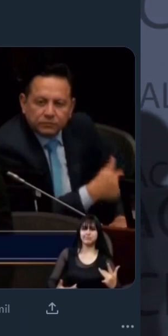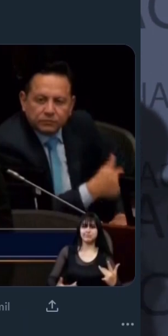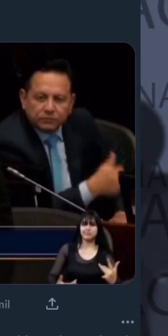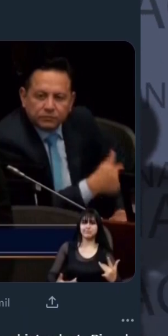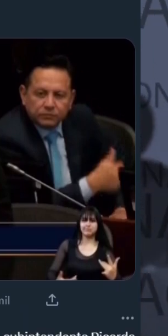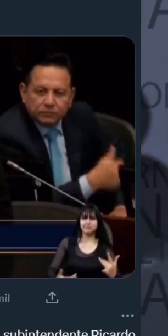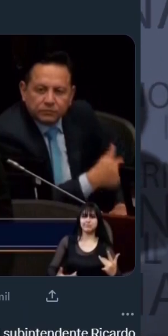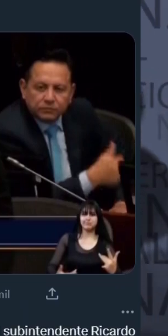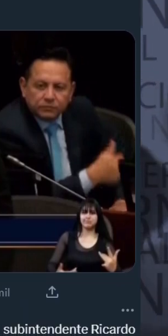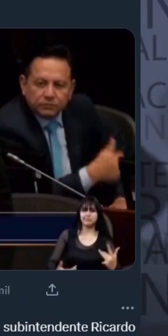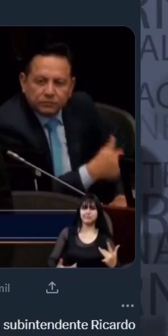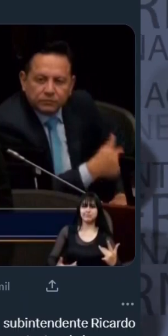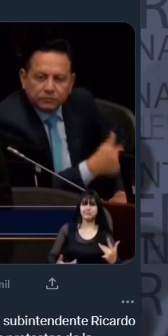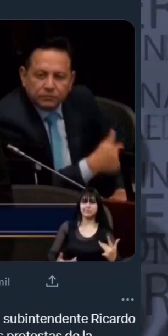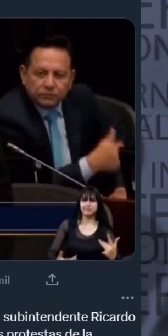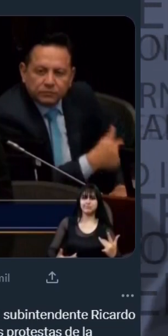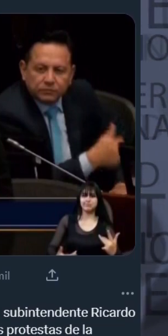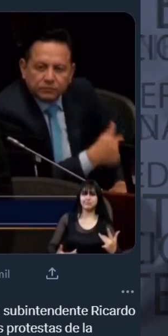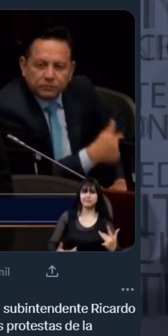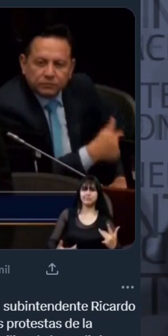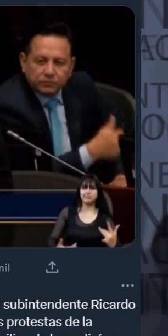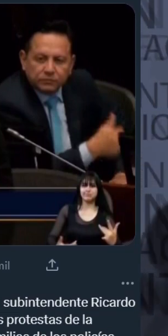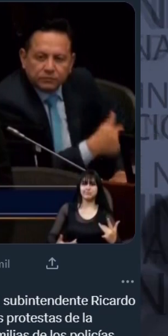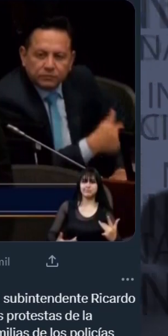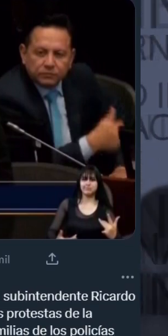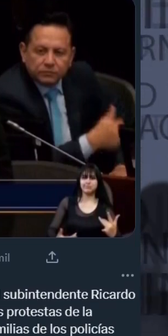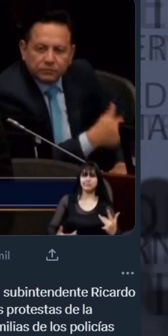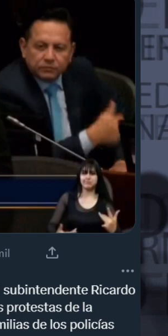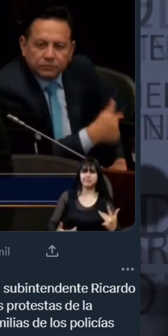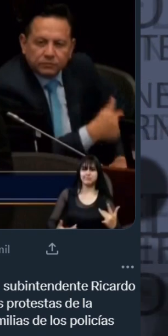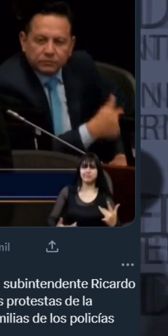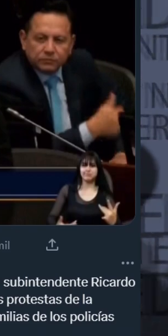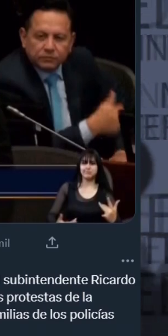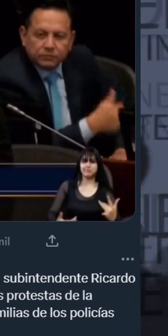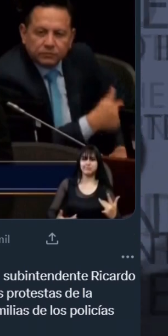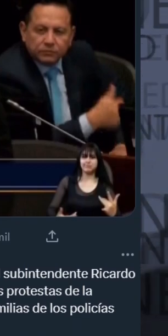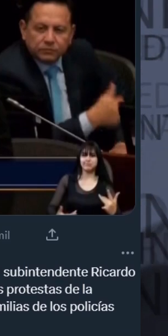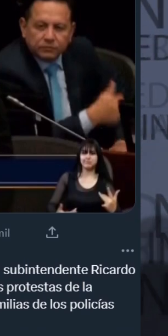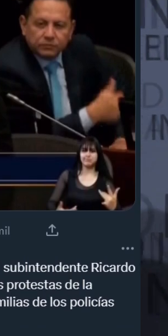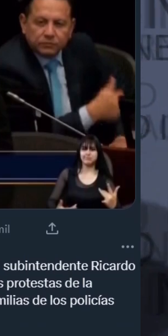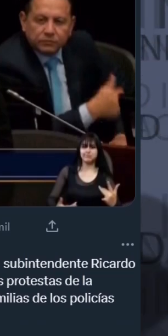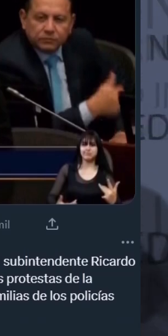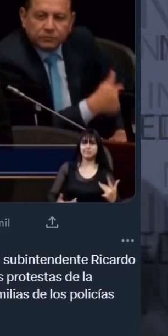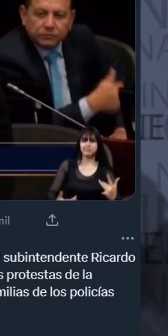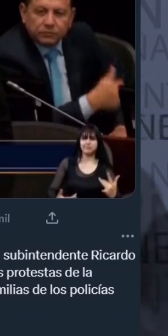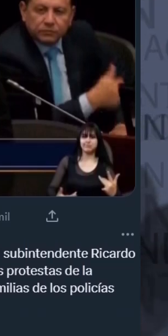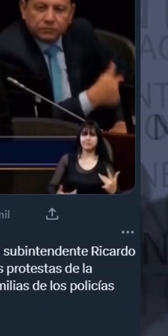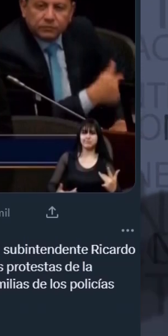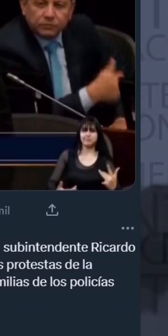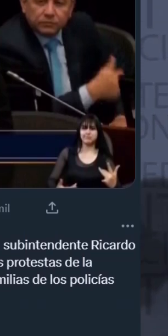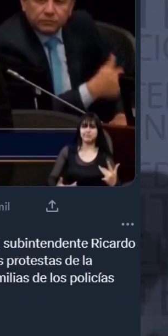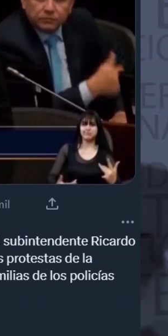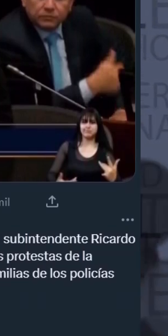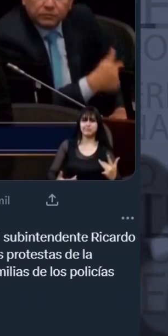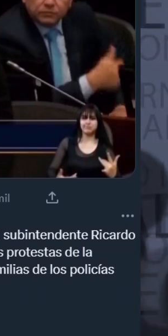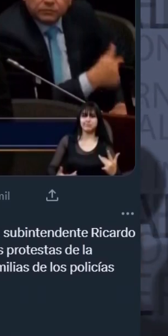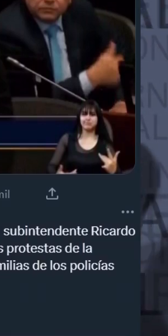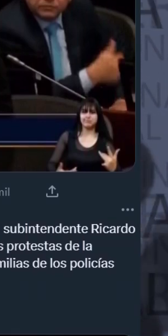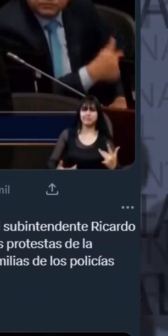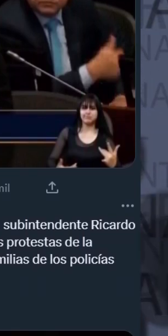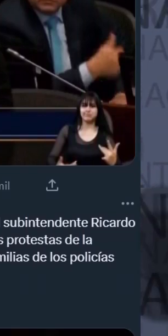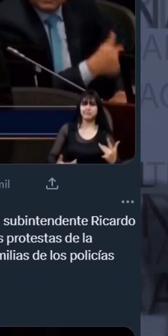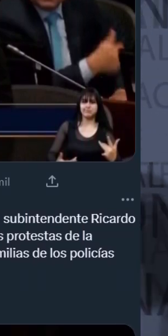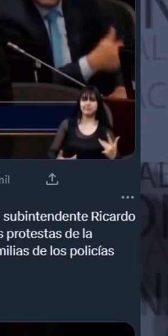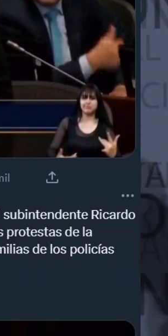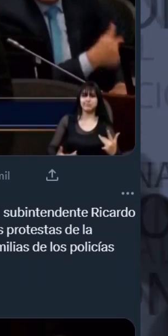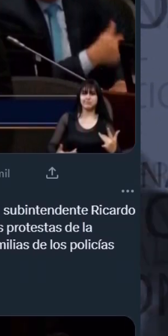En plenaria propuse dar vivienda a los familiares del subintendente Ricardo Rey Monroy Prieto, asesinado por criminales